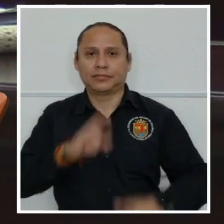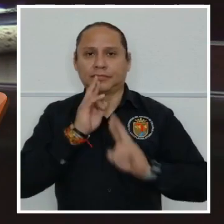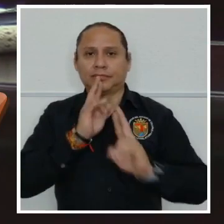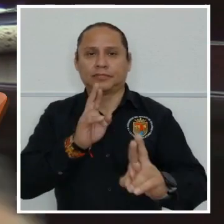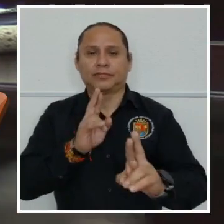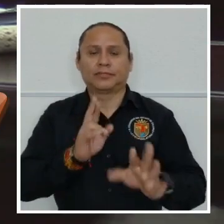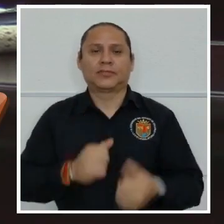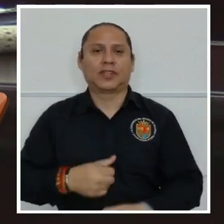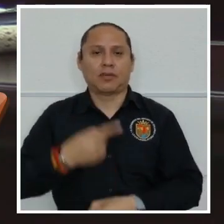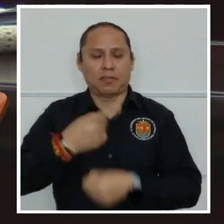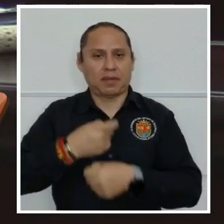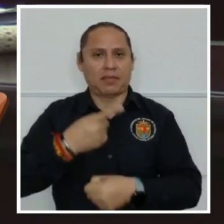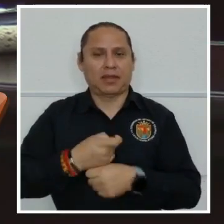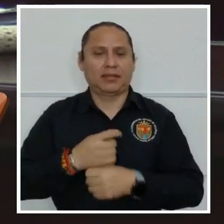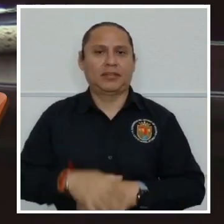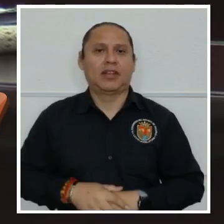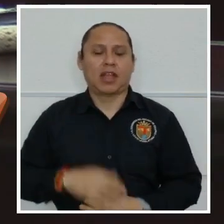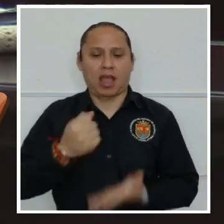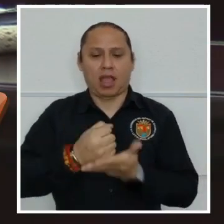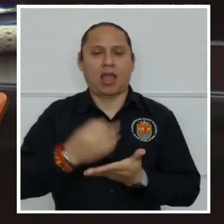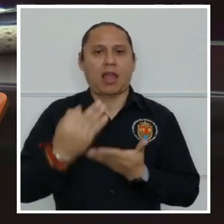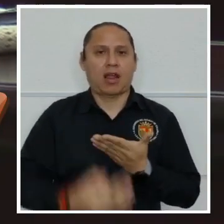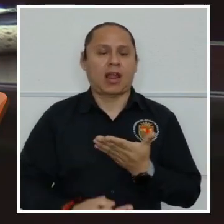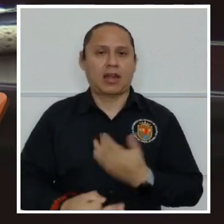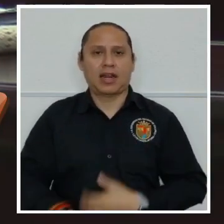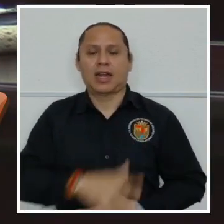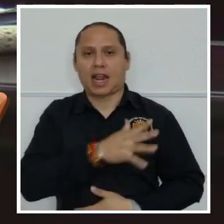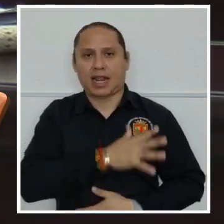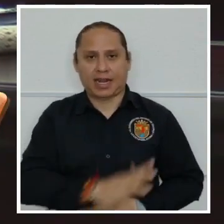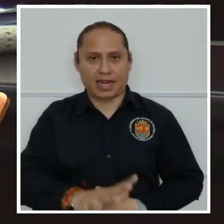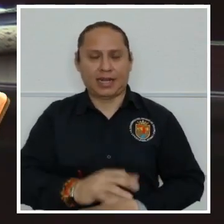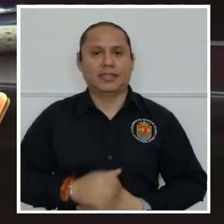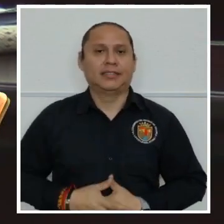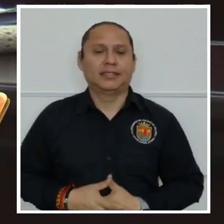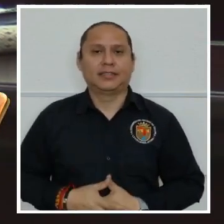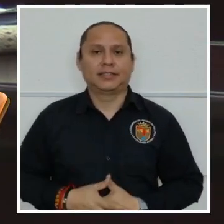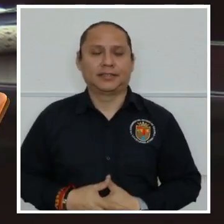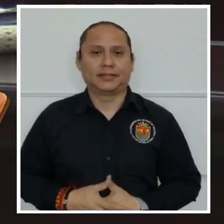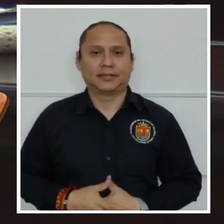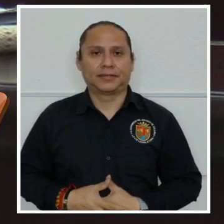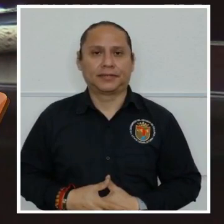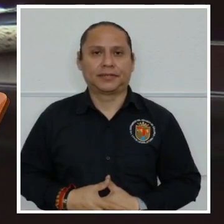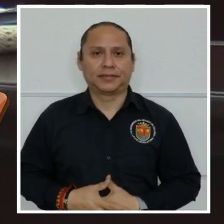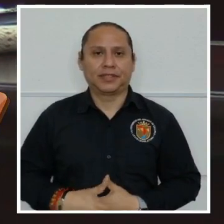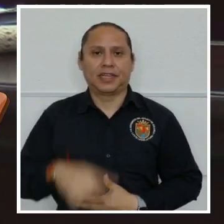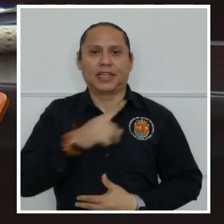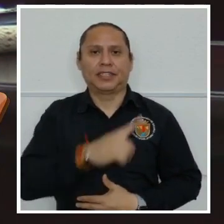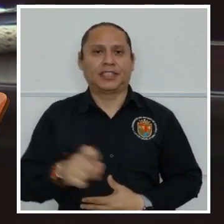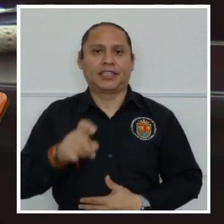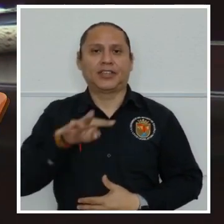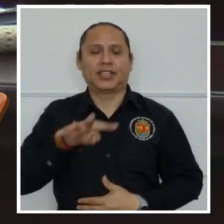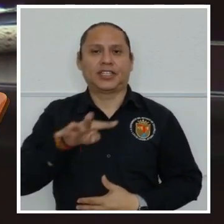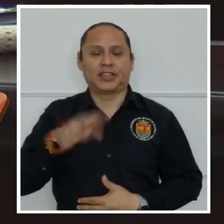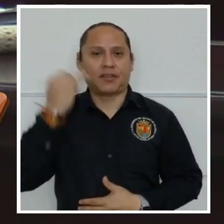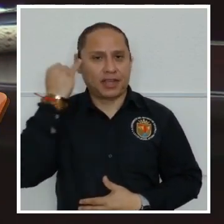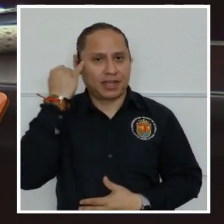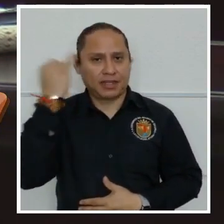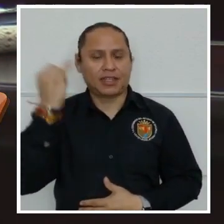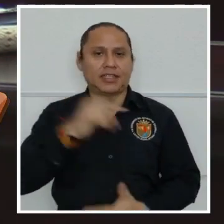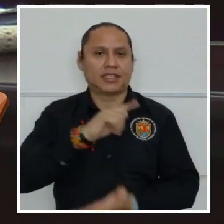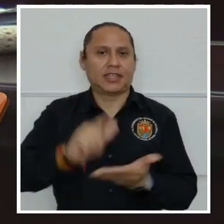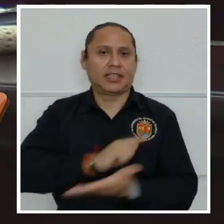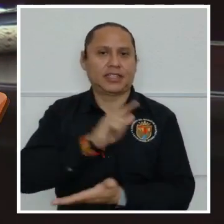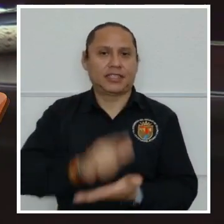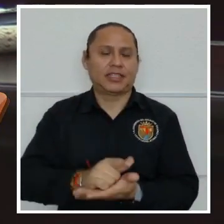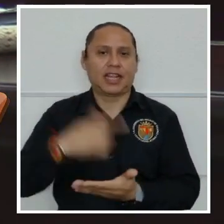Dictamen resolutivo primero. Es de aprobarse en lo general las 119 iniciativas de